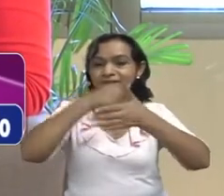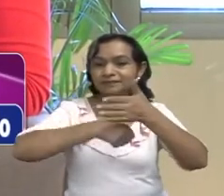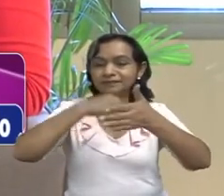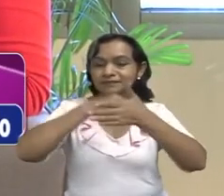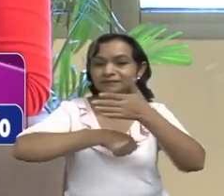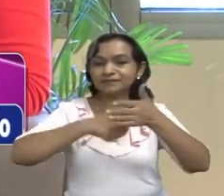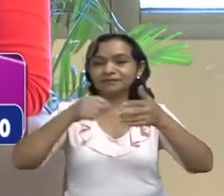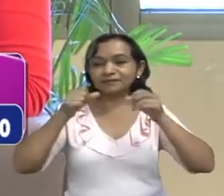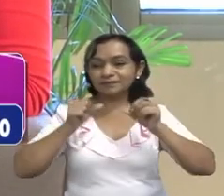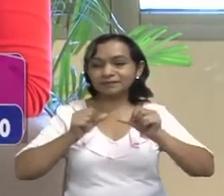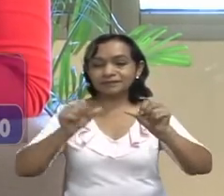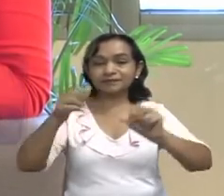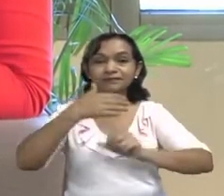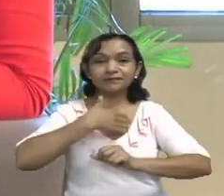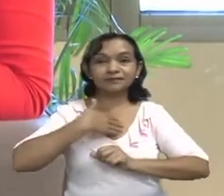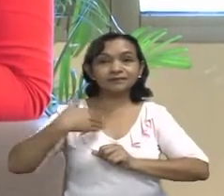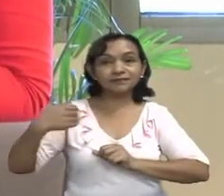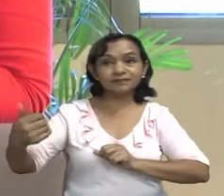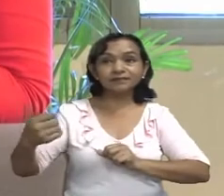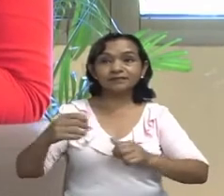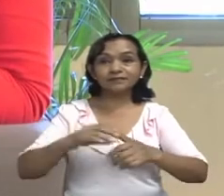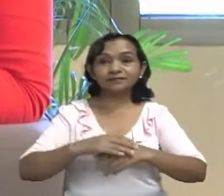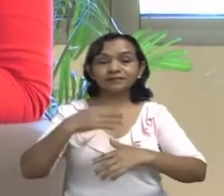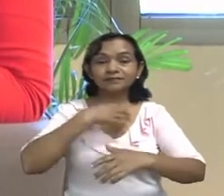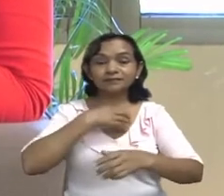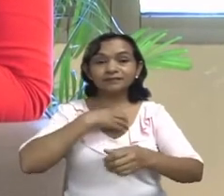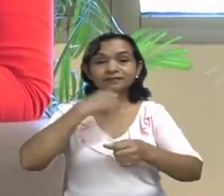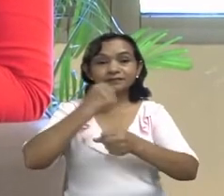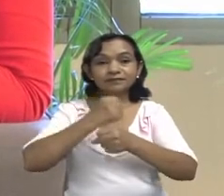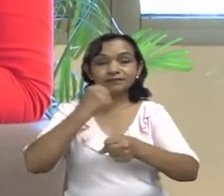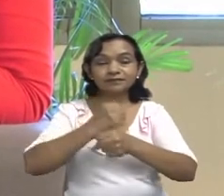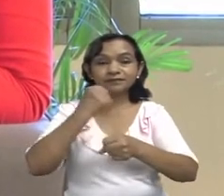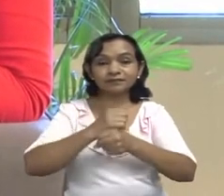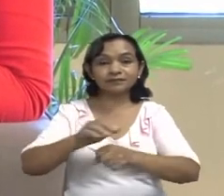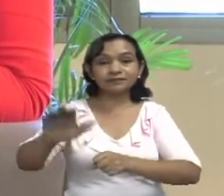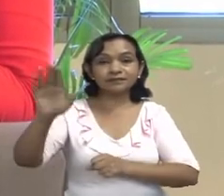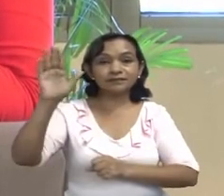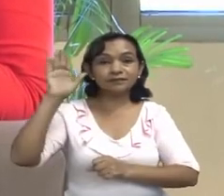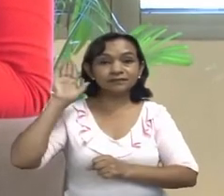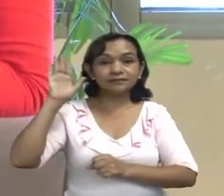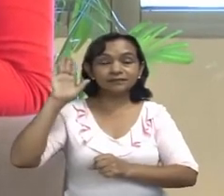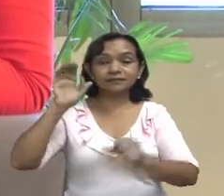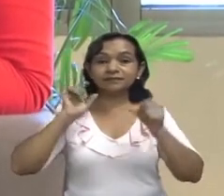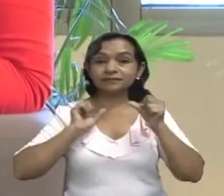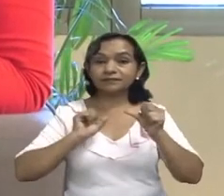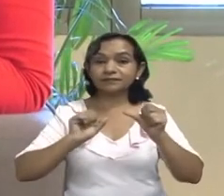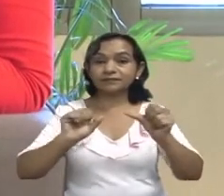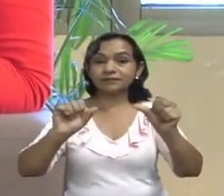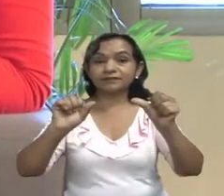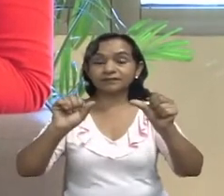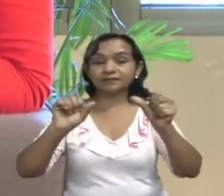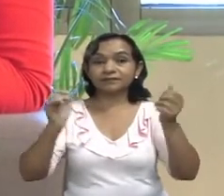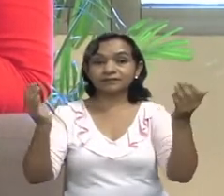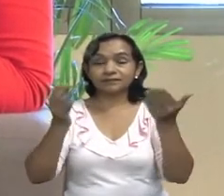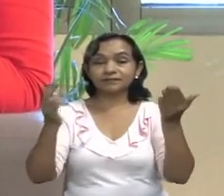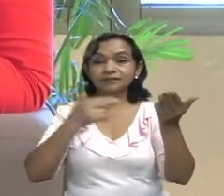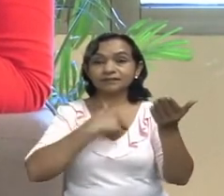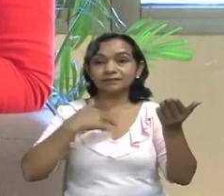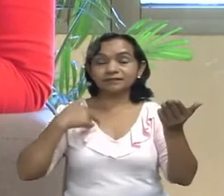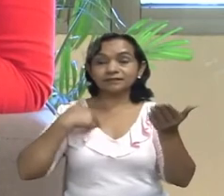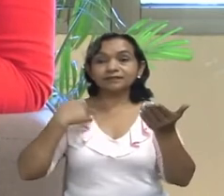por continuar mejorando nuestro trabajo. Es un compromiso permanente, creo, y de